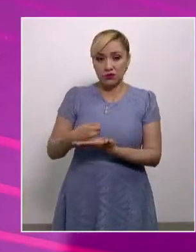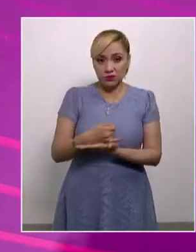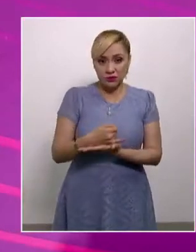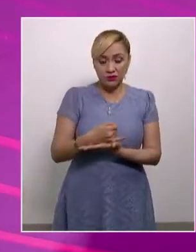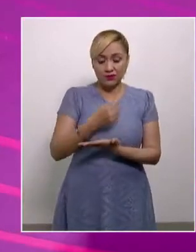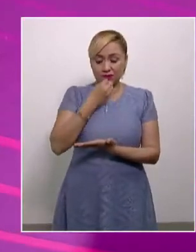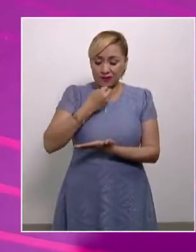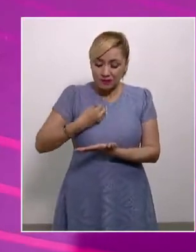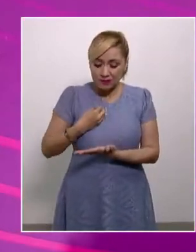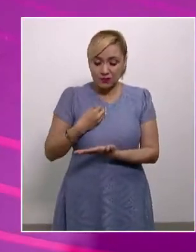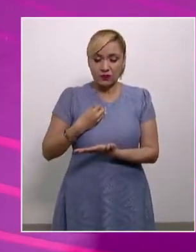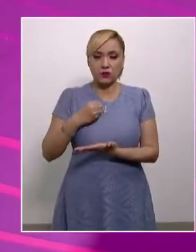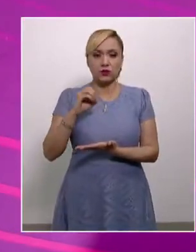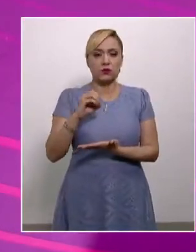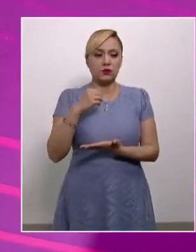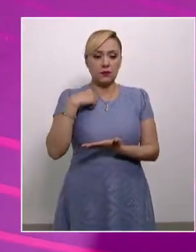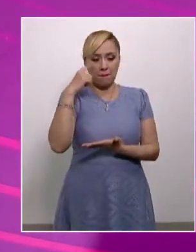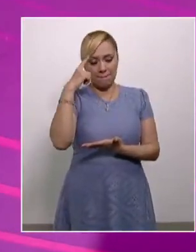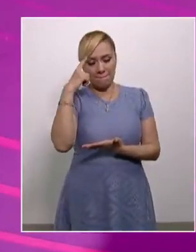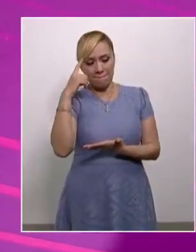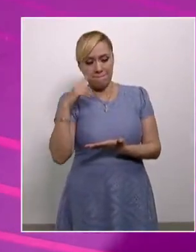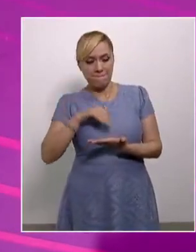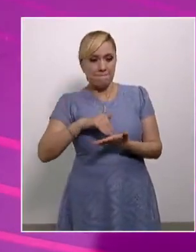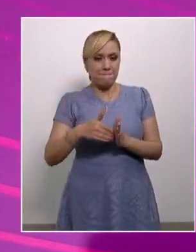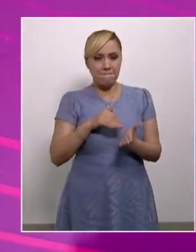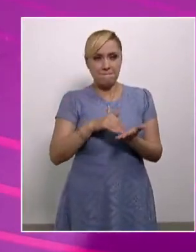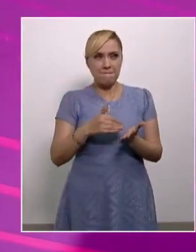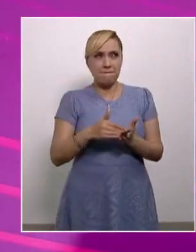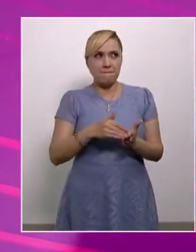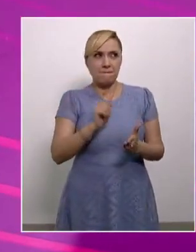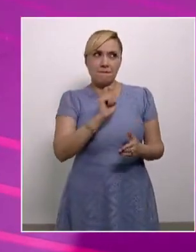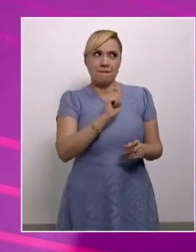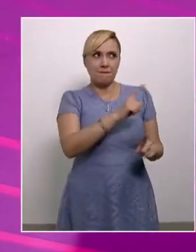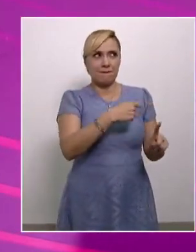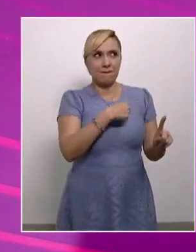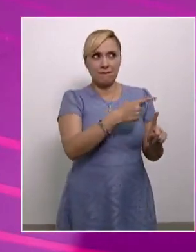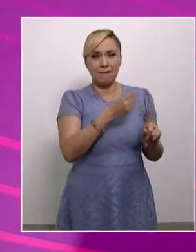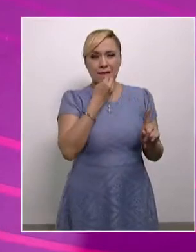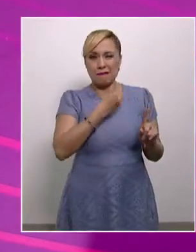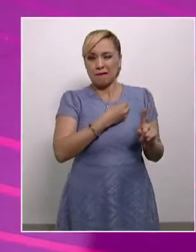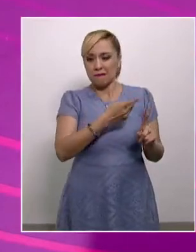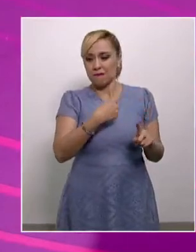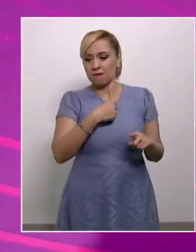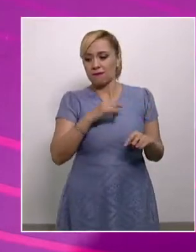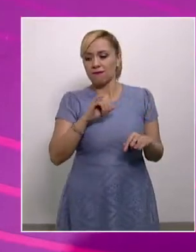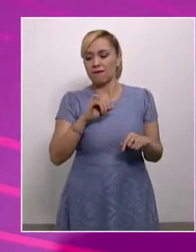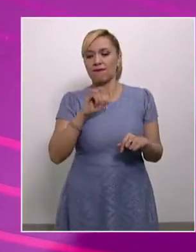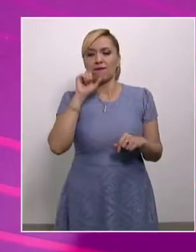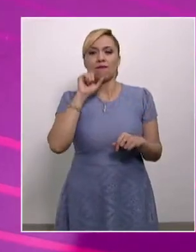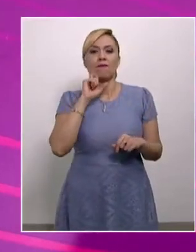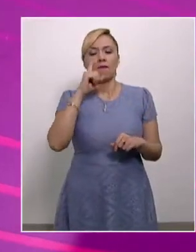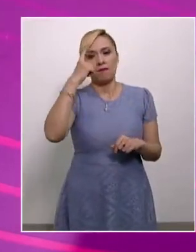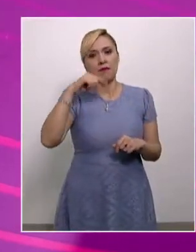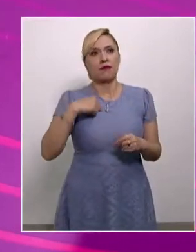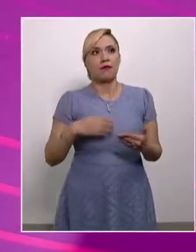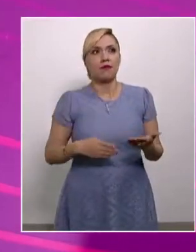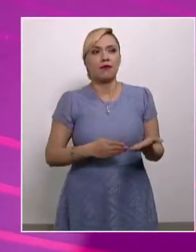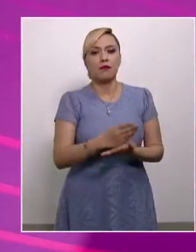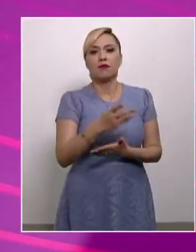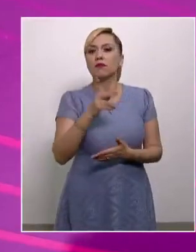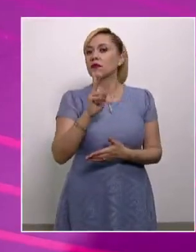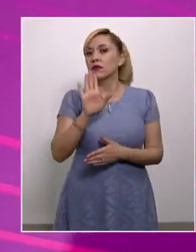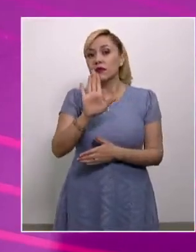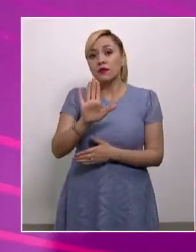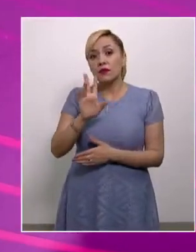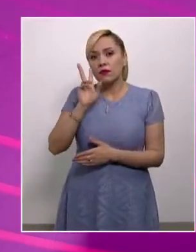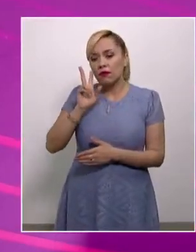una estrategia que tú hiciste para afrontar esta situación. El trabajador humanitario no está para juzgar qué haces, si está bueno o está malo, porque yo no estoy en tus zapatos. Estoy